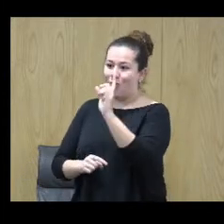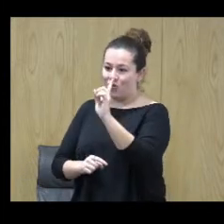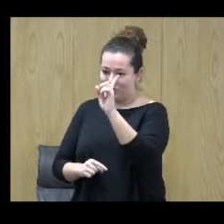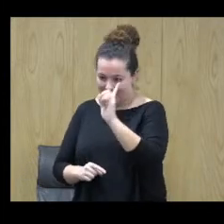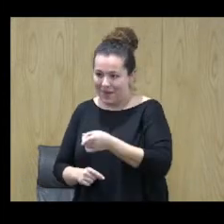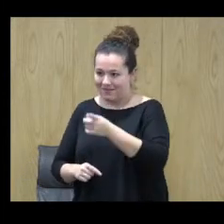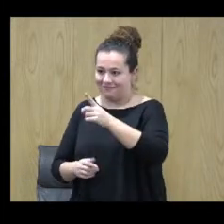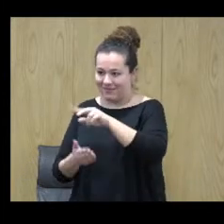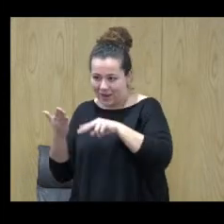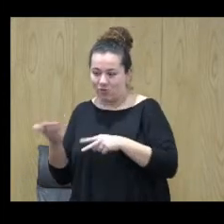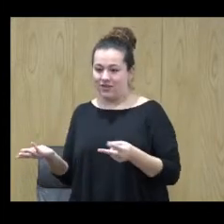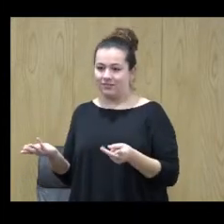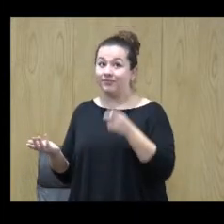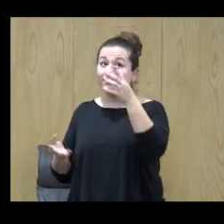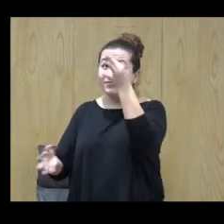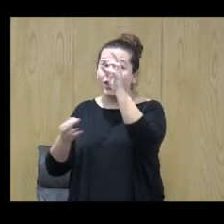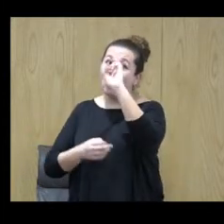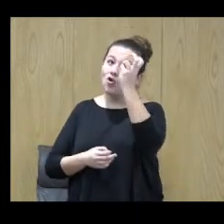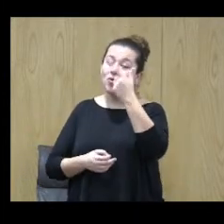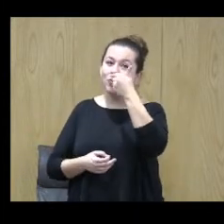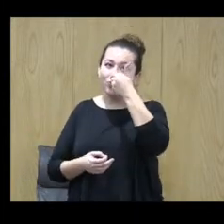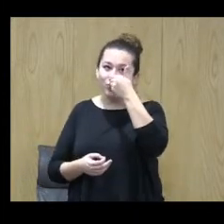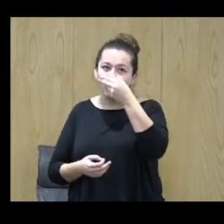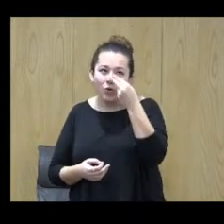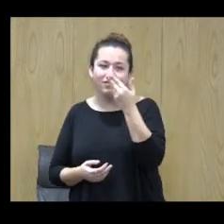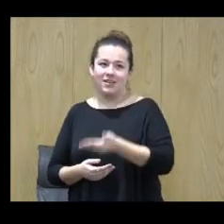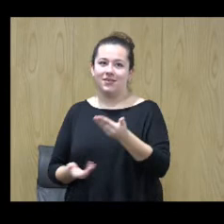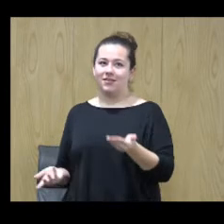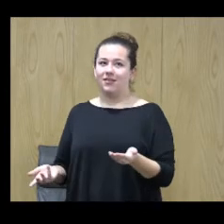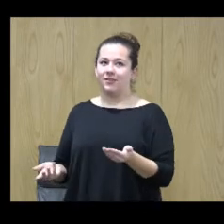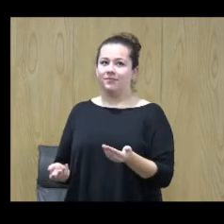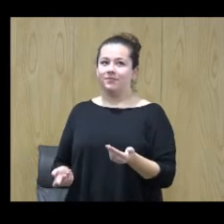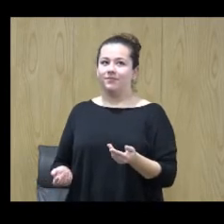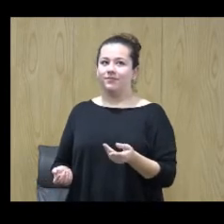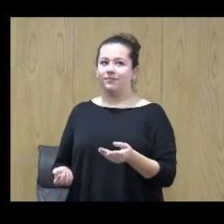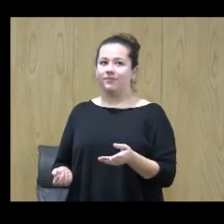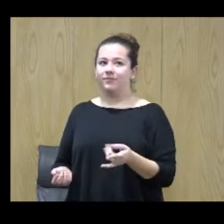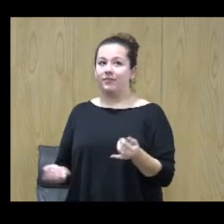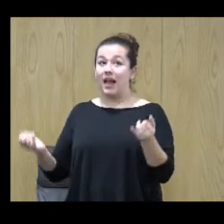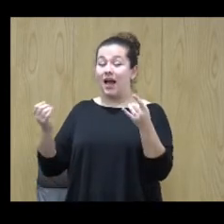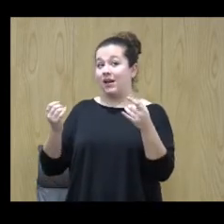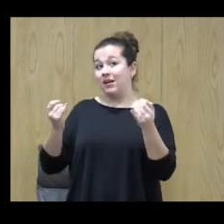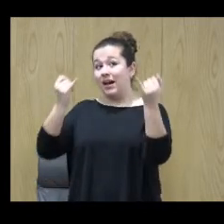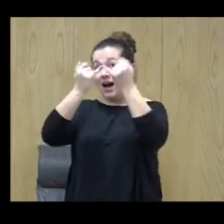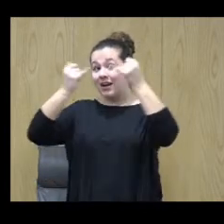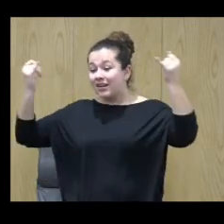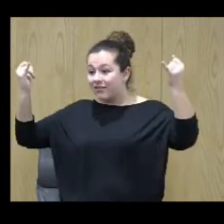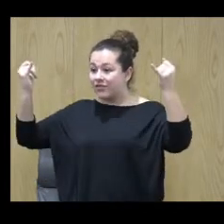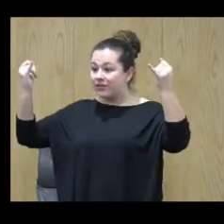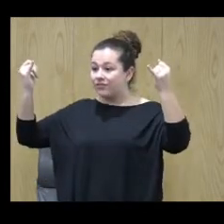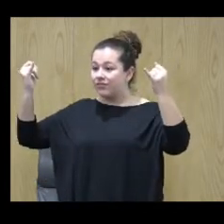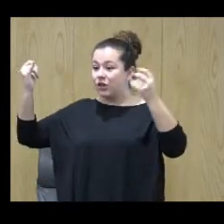¿eh? Aquí tenéis otro dato muy interesante. Fijaros, en este caso tenéis una barra de arriba en la que tenéis a